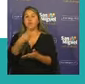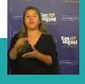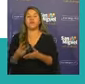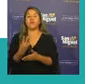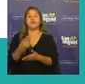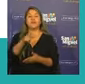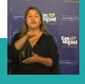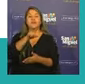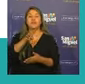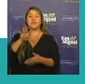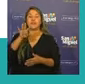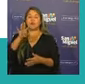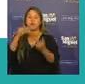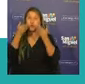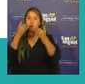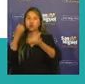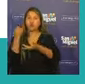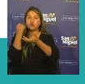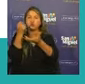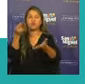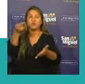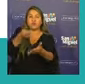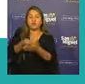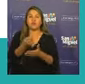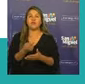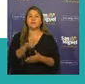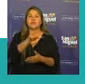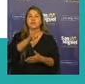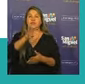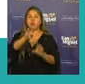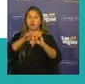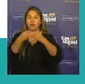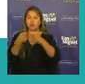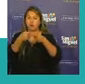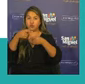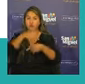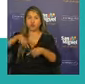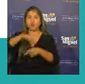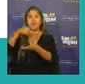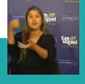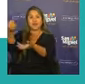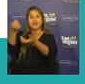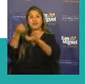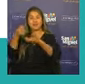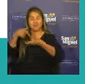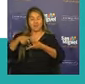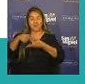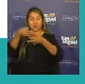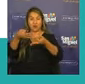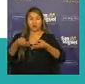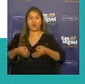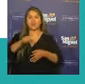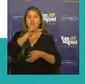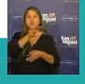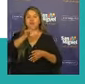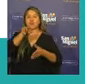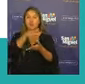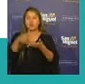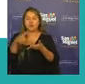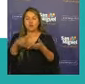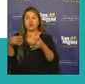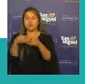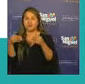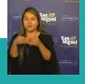74 subvenciones, 74 organizaciones sociales que recibieron en su totalidad 68 millones